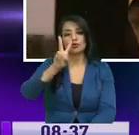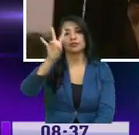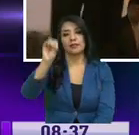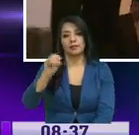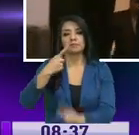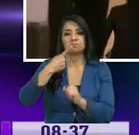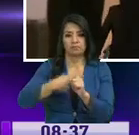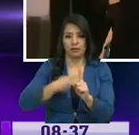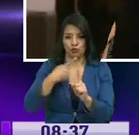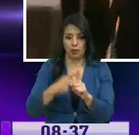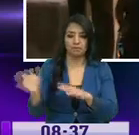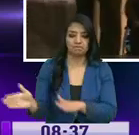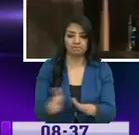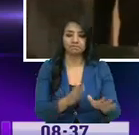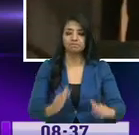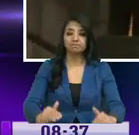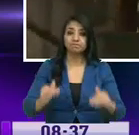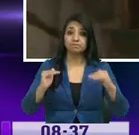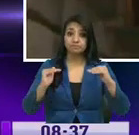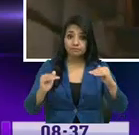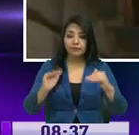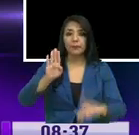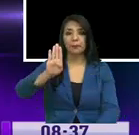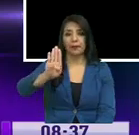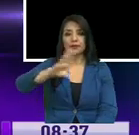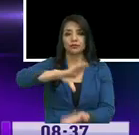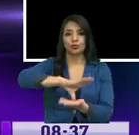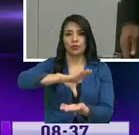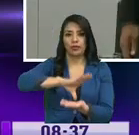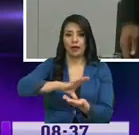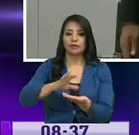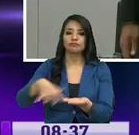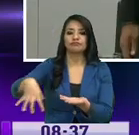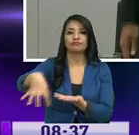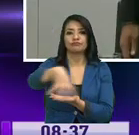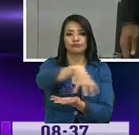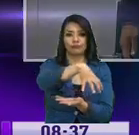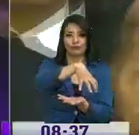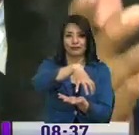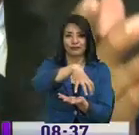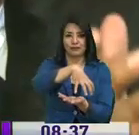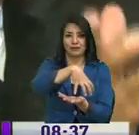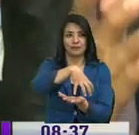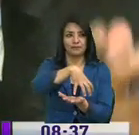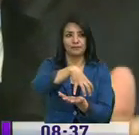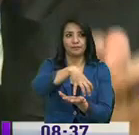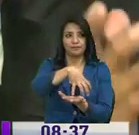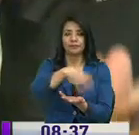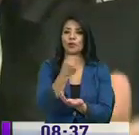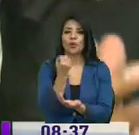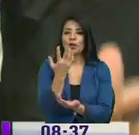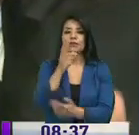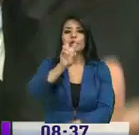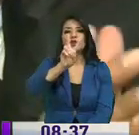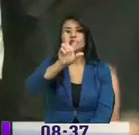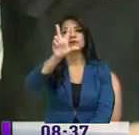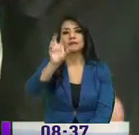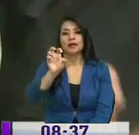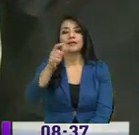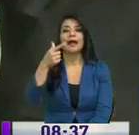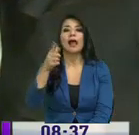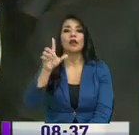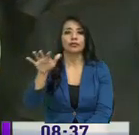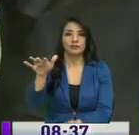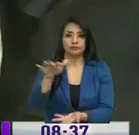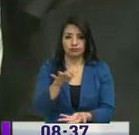mes. En la categoría B, las ciudades de cabeceras provinciales con la cantidad de 230 galones.